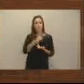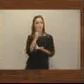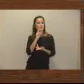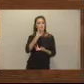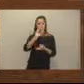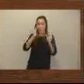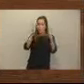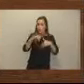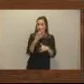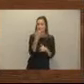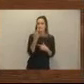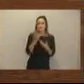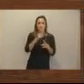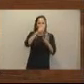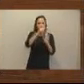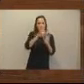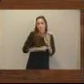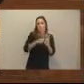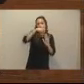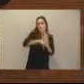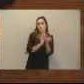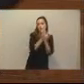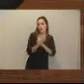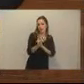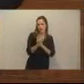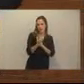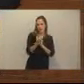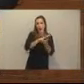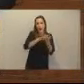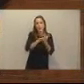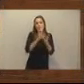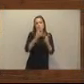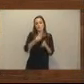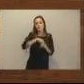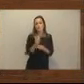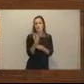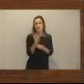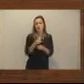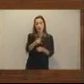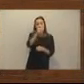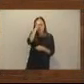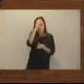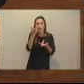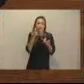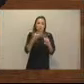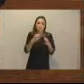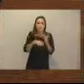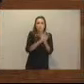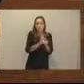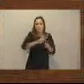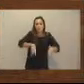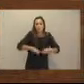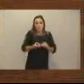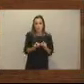normas, a hablar de lo que necesitamos. En Alemania se reforma casi anualmente la Constitución y,